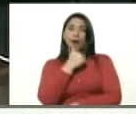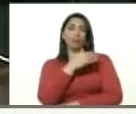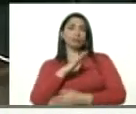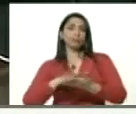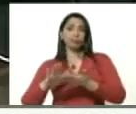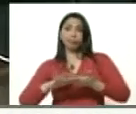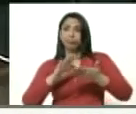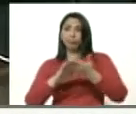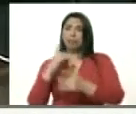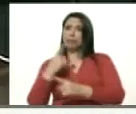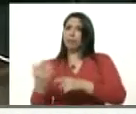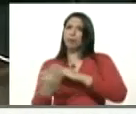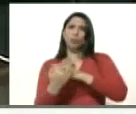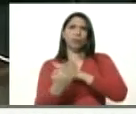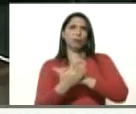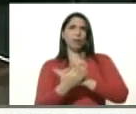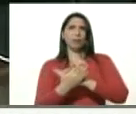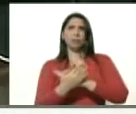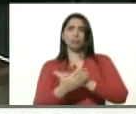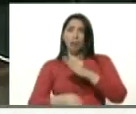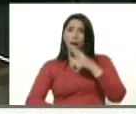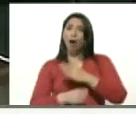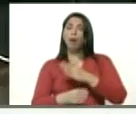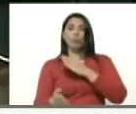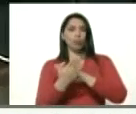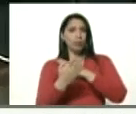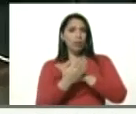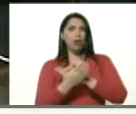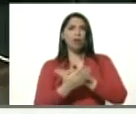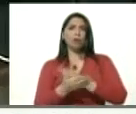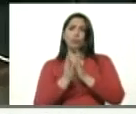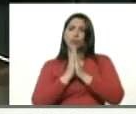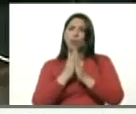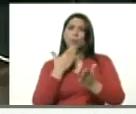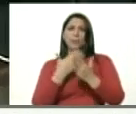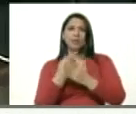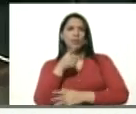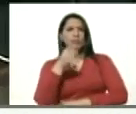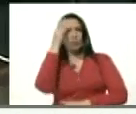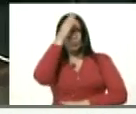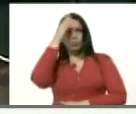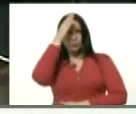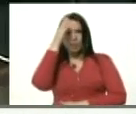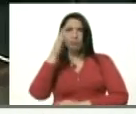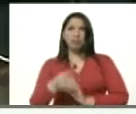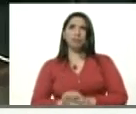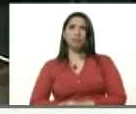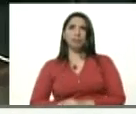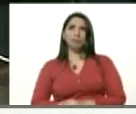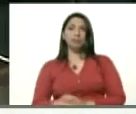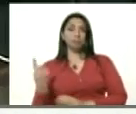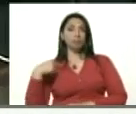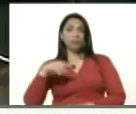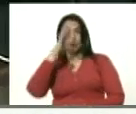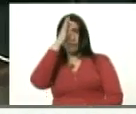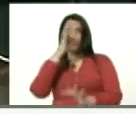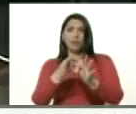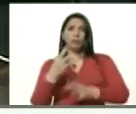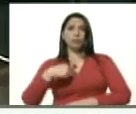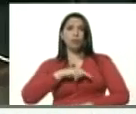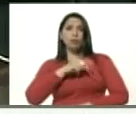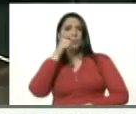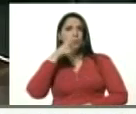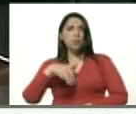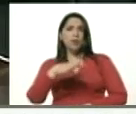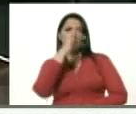a cuidarse, a cuidarnos, vamos. Yo pido eso, la mayor conciencia. Tengo fe en nuestro pueblo, tengo fe